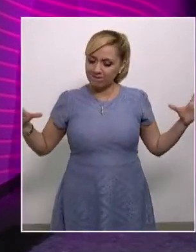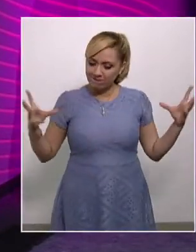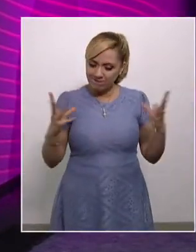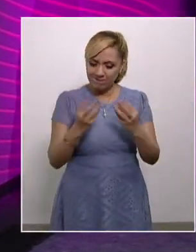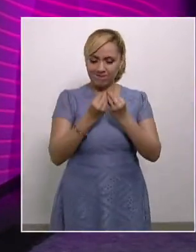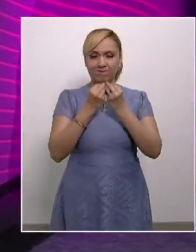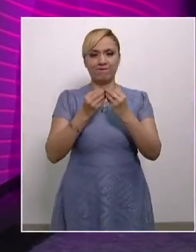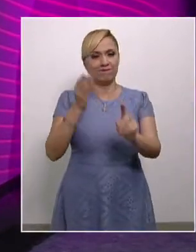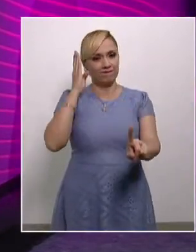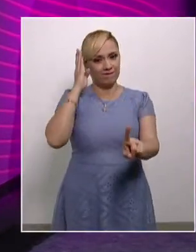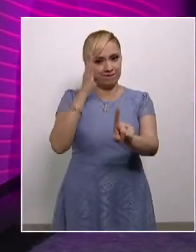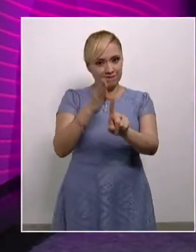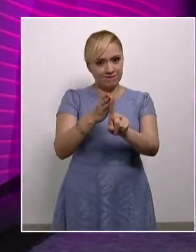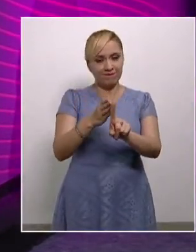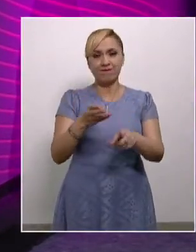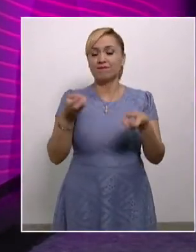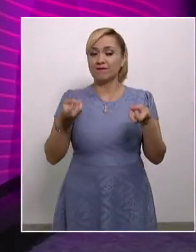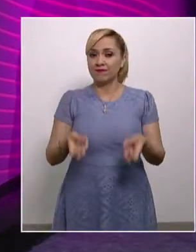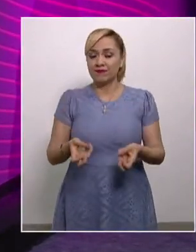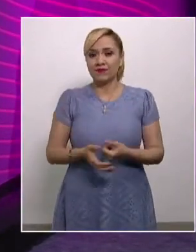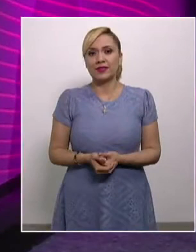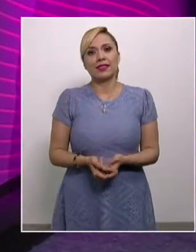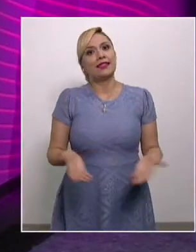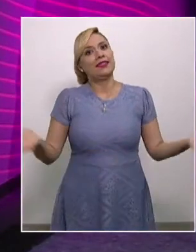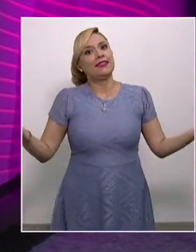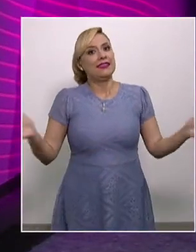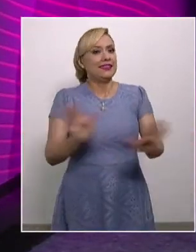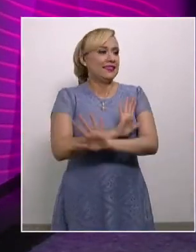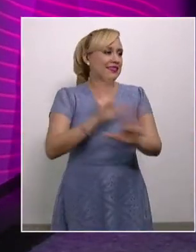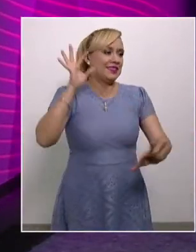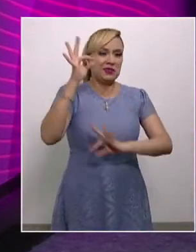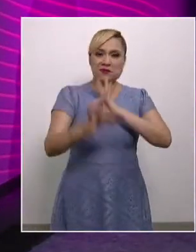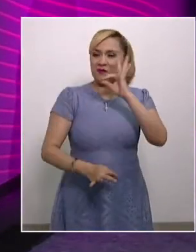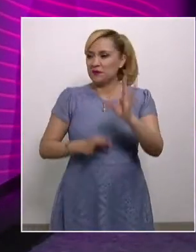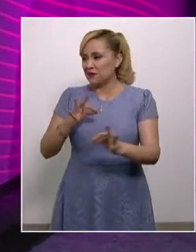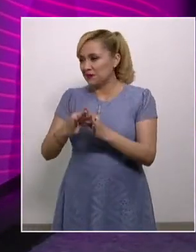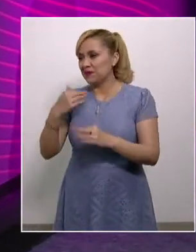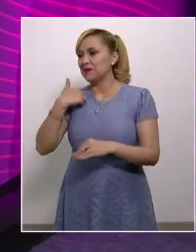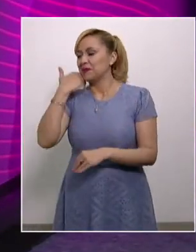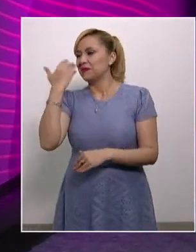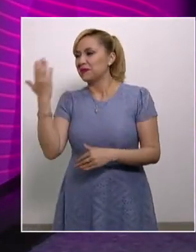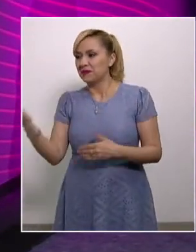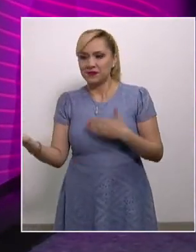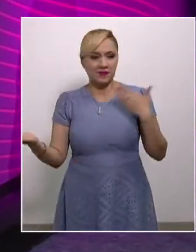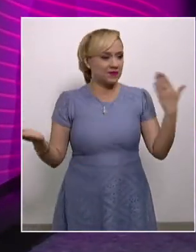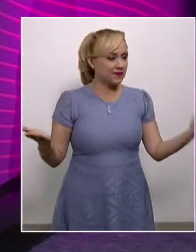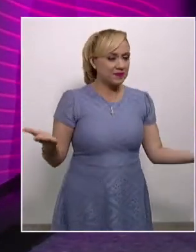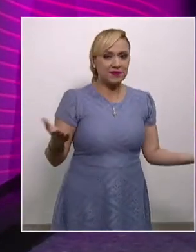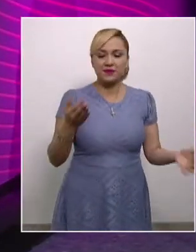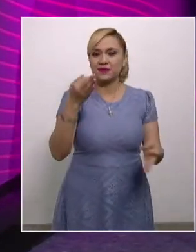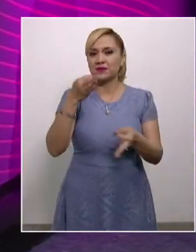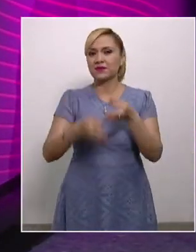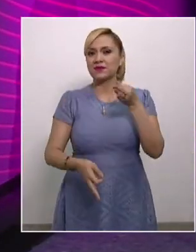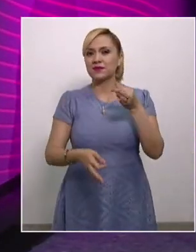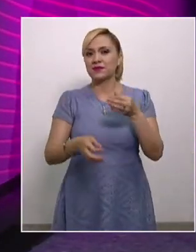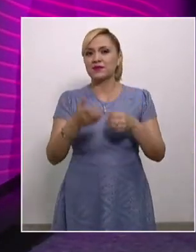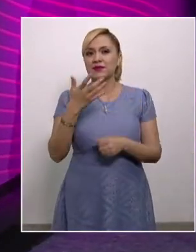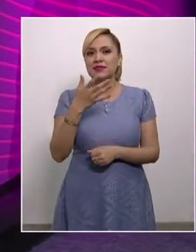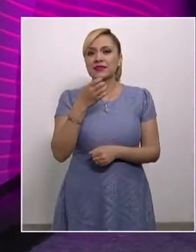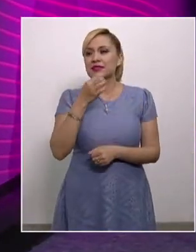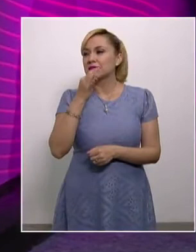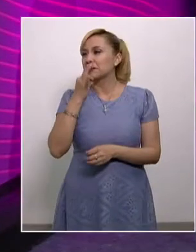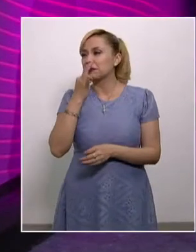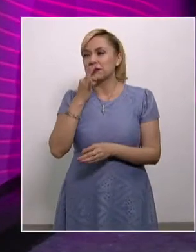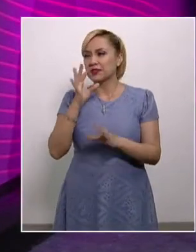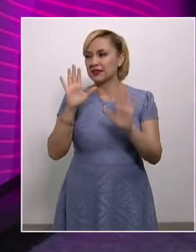para estas organizaciones. Nos vamos, pero quería que dieran un rapidísimo comentario final como de 10 segundos y